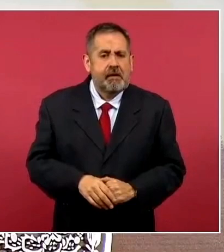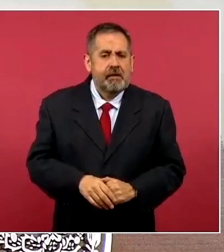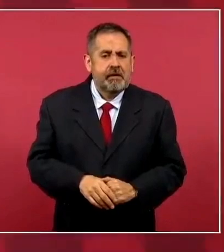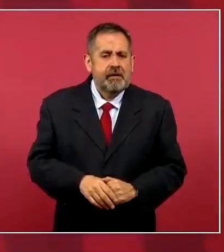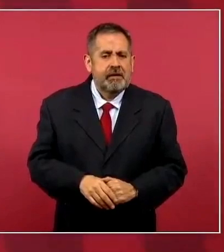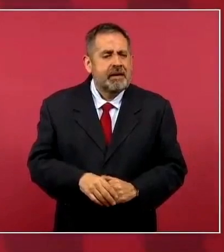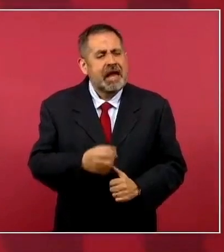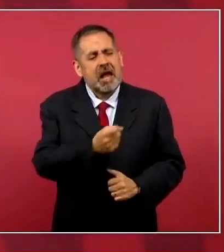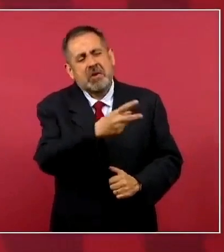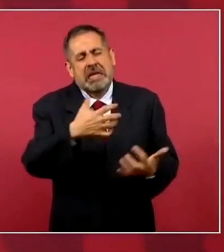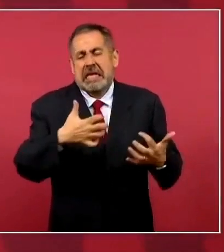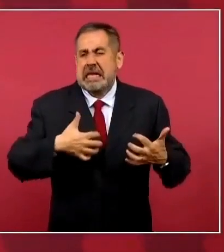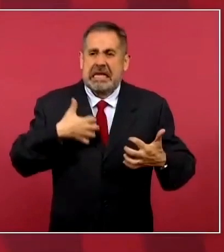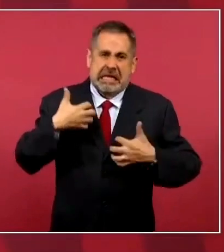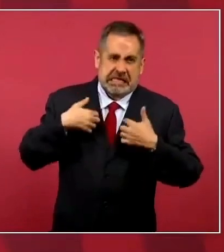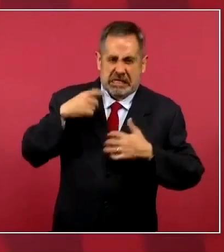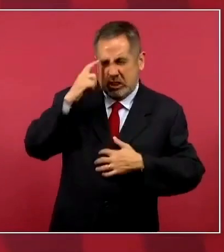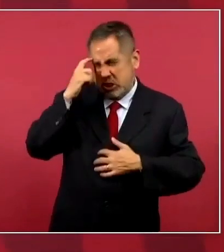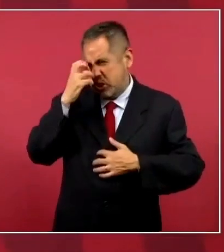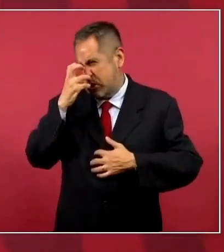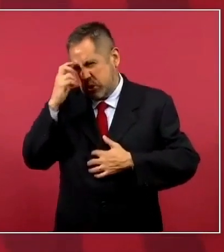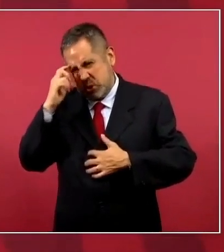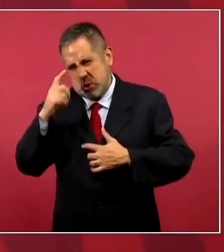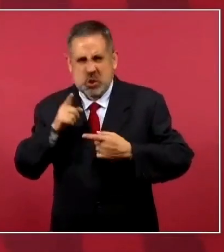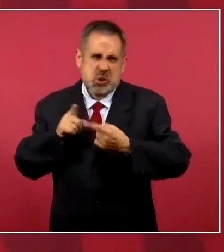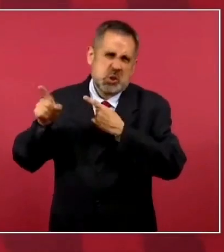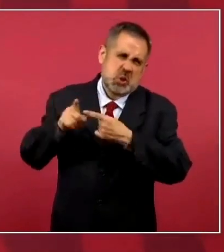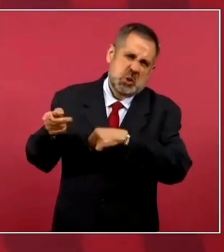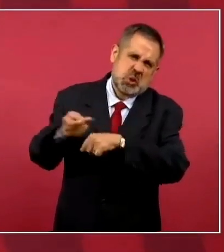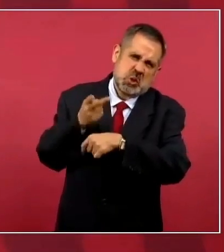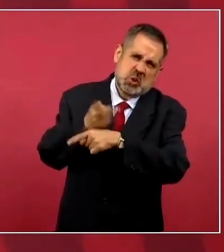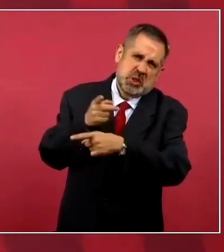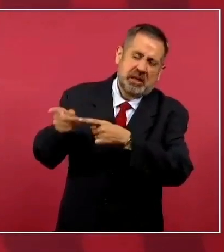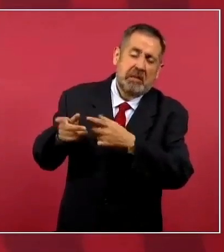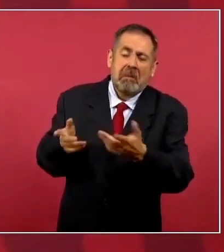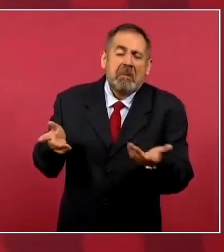Se enojan y insultan y